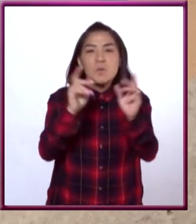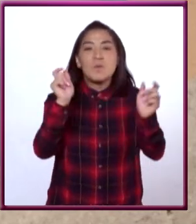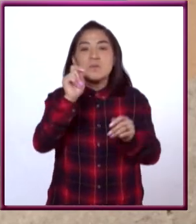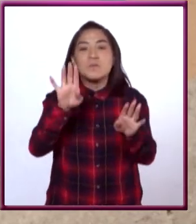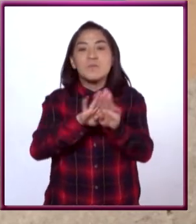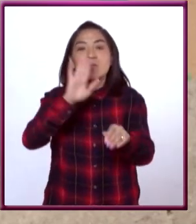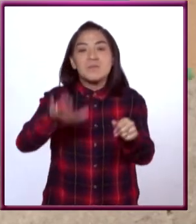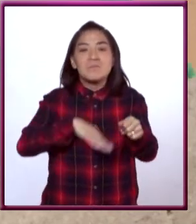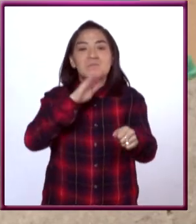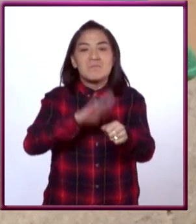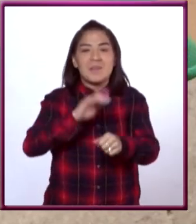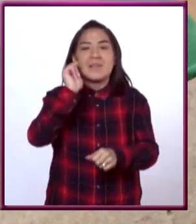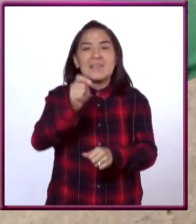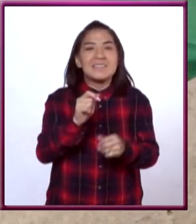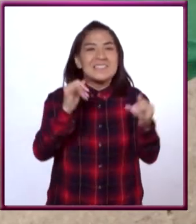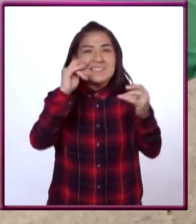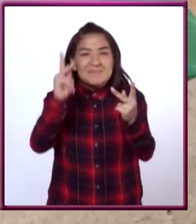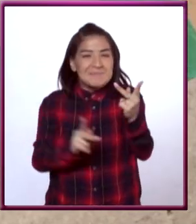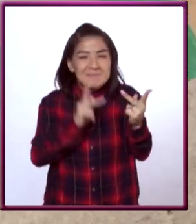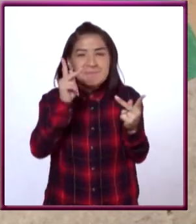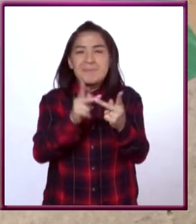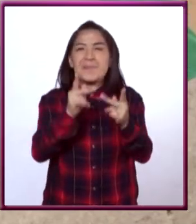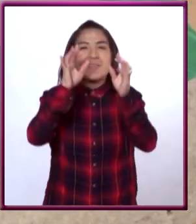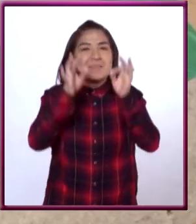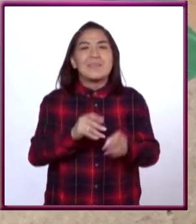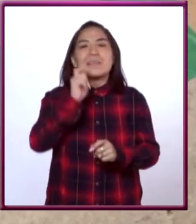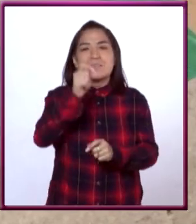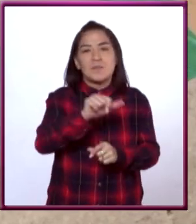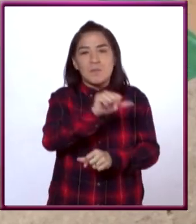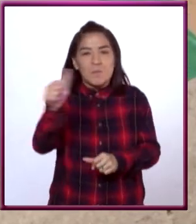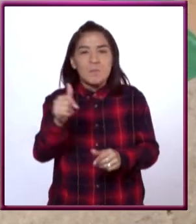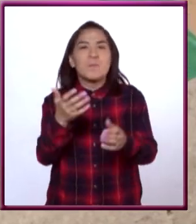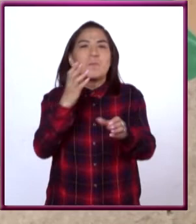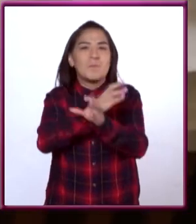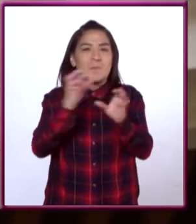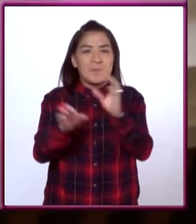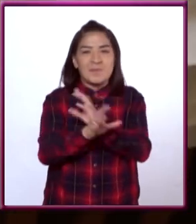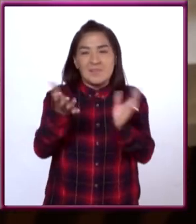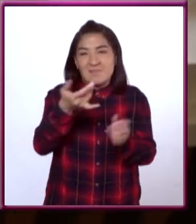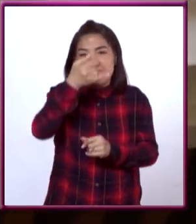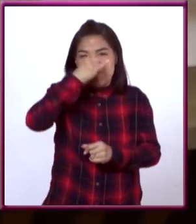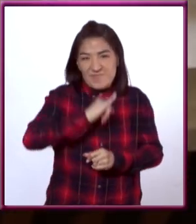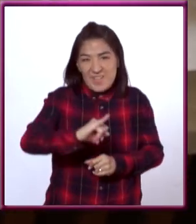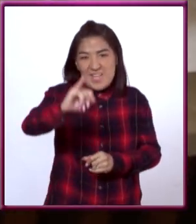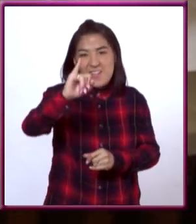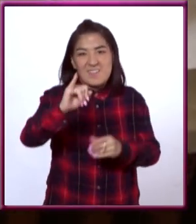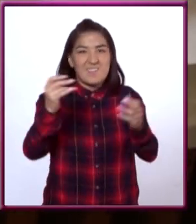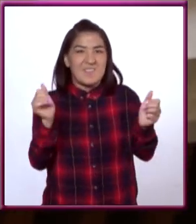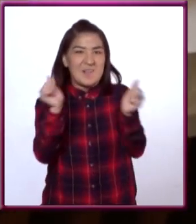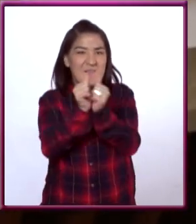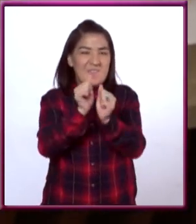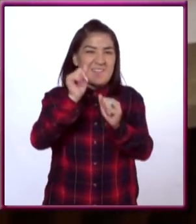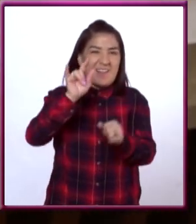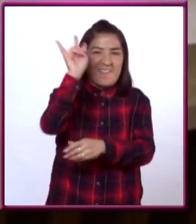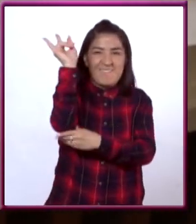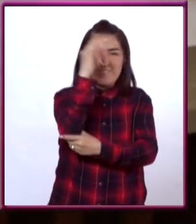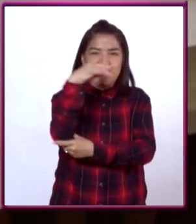algo muy preciso. Algo que tenga que encajar perfectamente con otra pieza. un elefante con una jirafa.